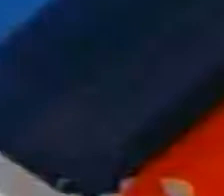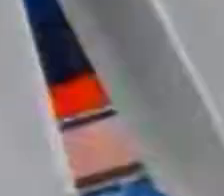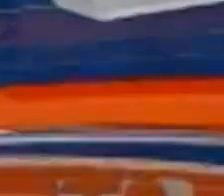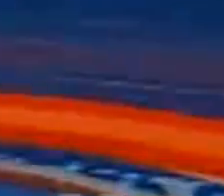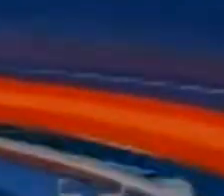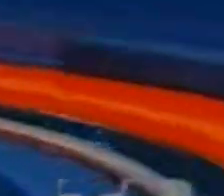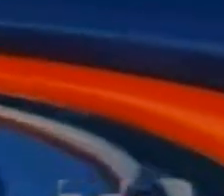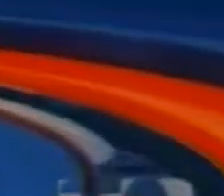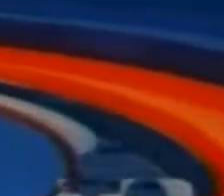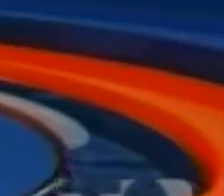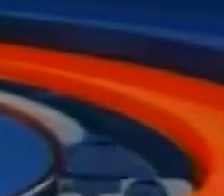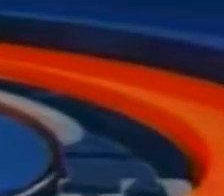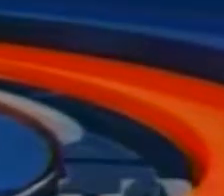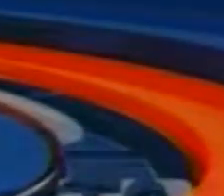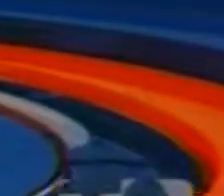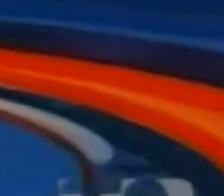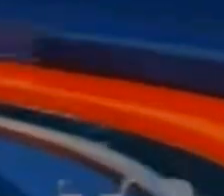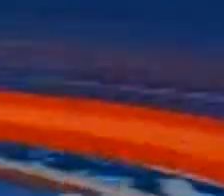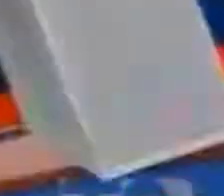escuchamos.